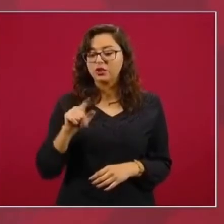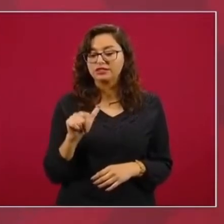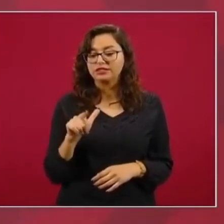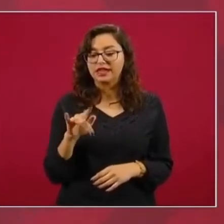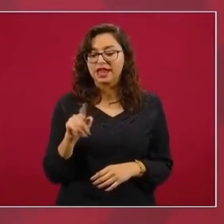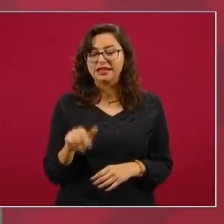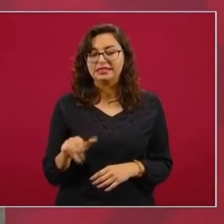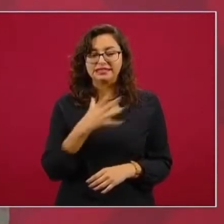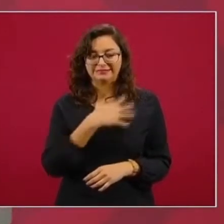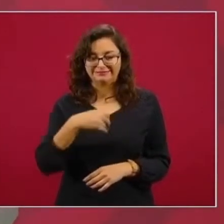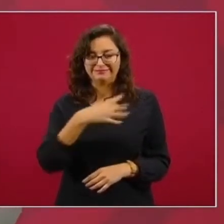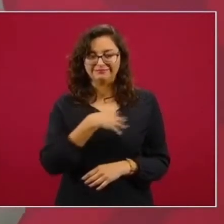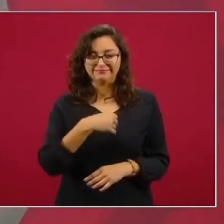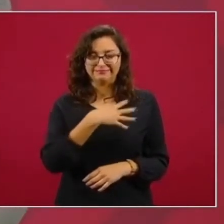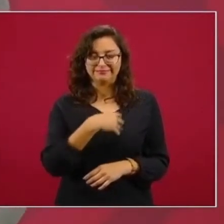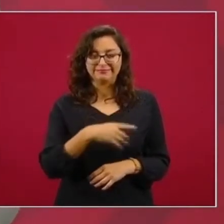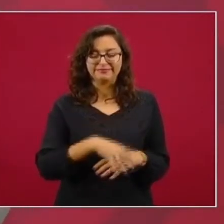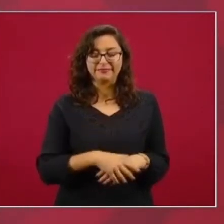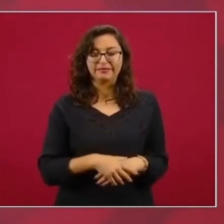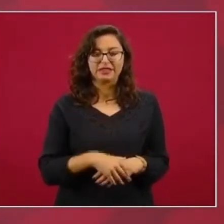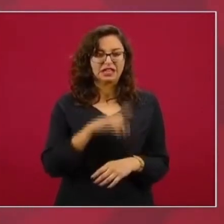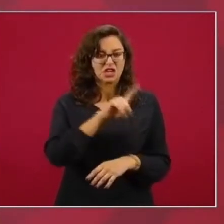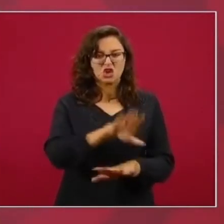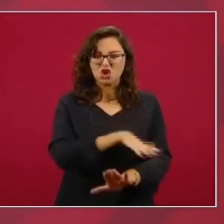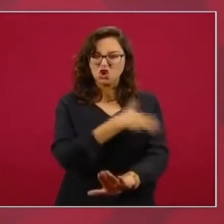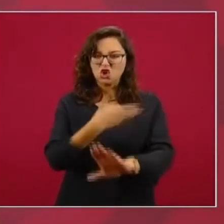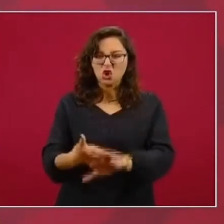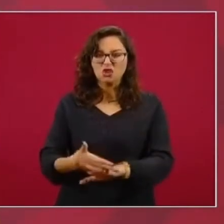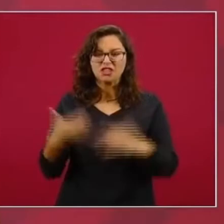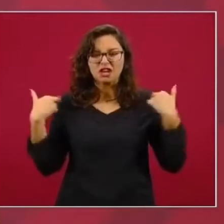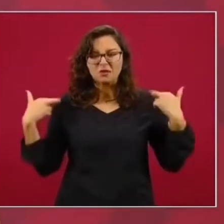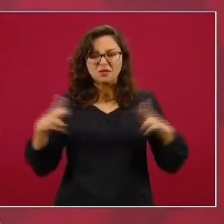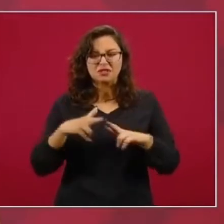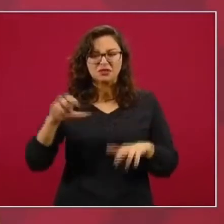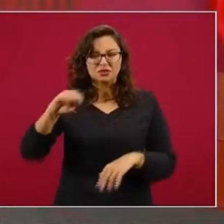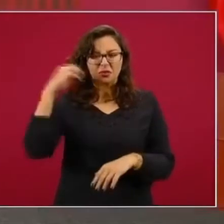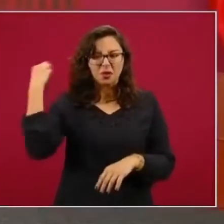en contra de los maestros de Oaxaca, los acusaba